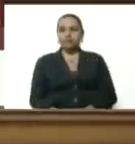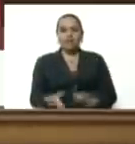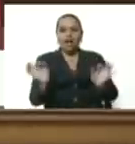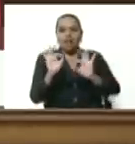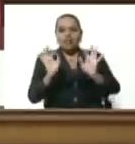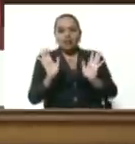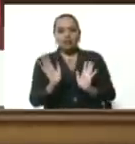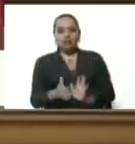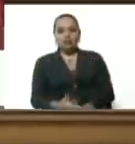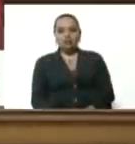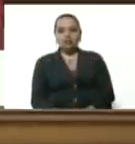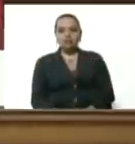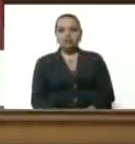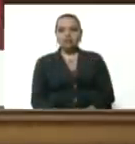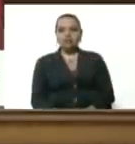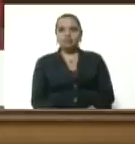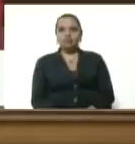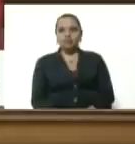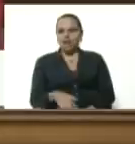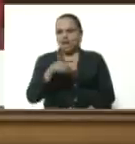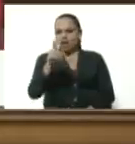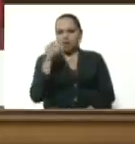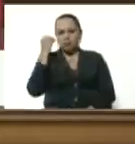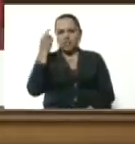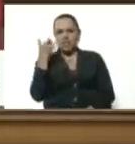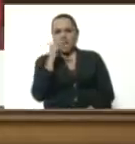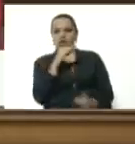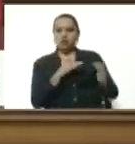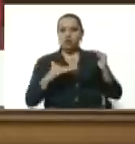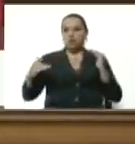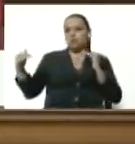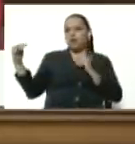Nadie. Ellos se creen que son superiores.